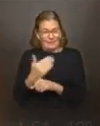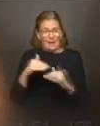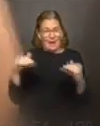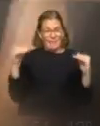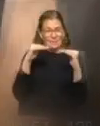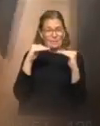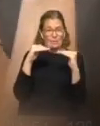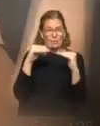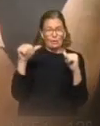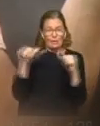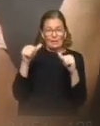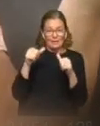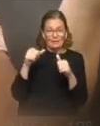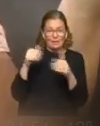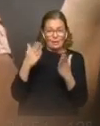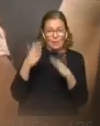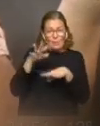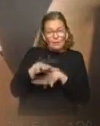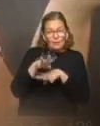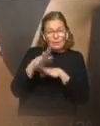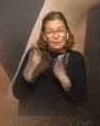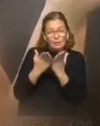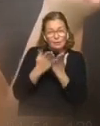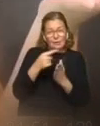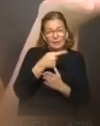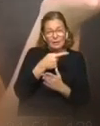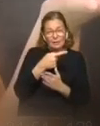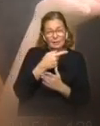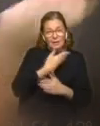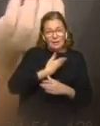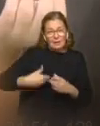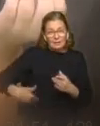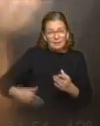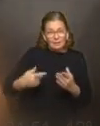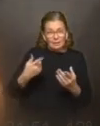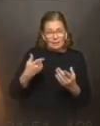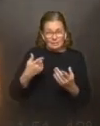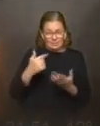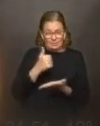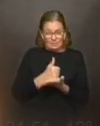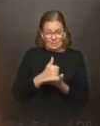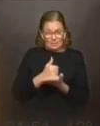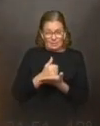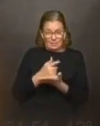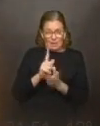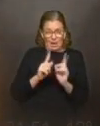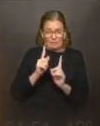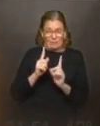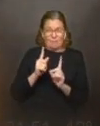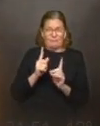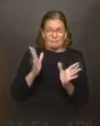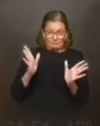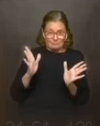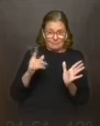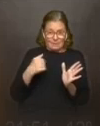nivel lo que hace una movilización estudiantil que lo que hace el aparato represivo del Estado. Y estamos ante un absurdo que